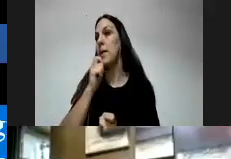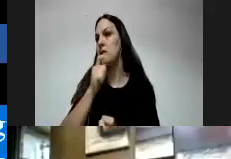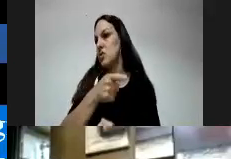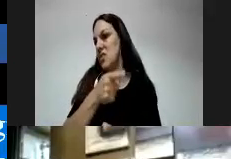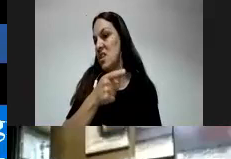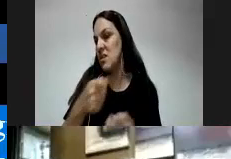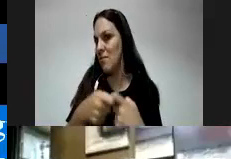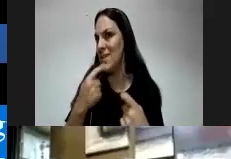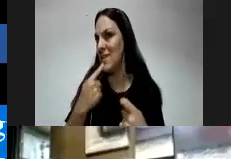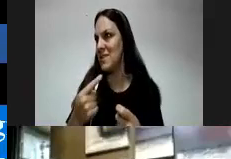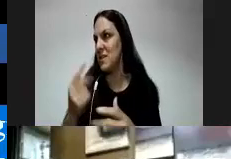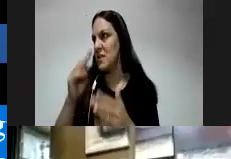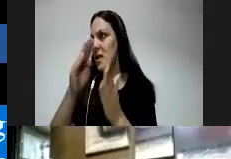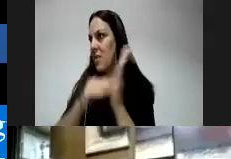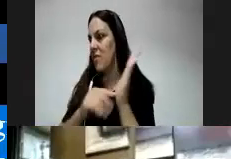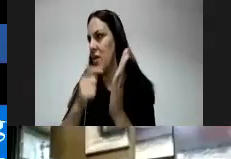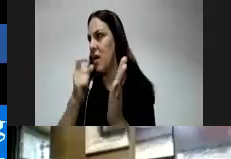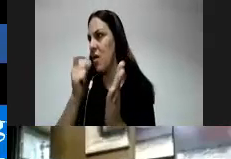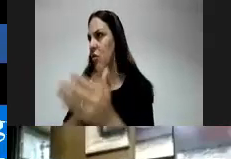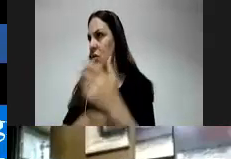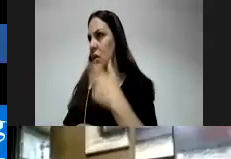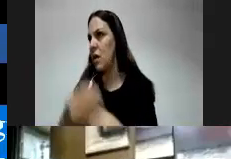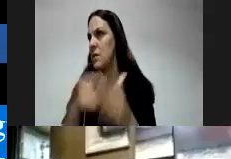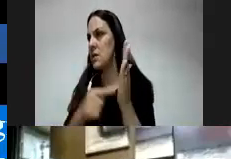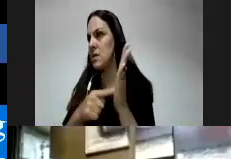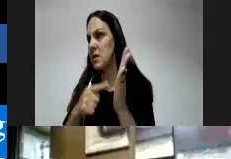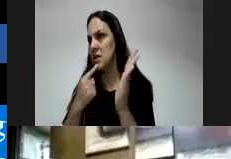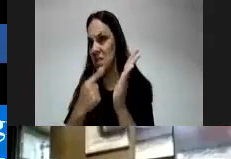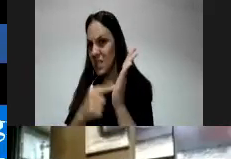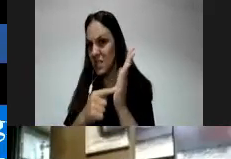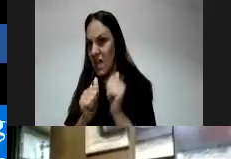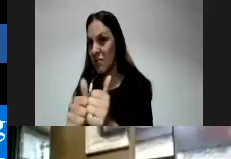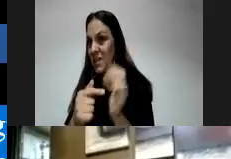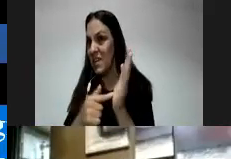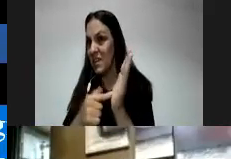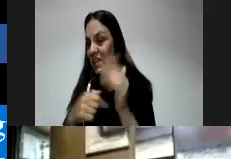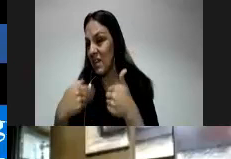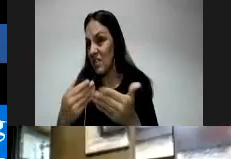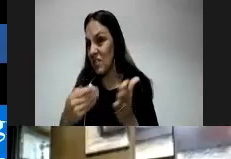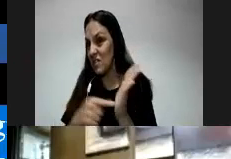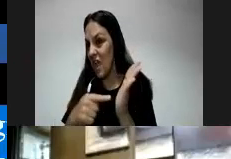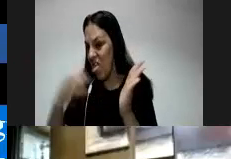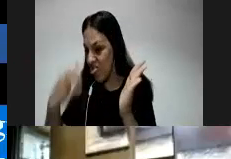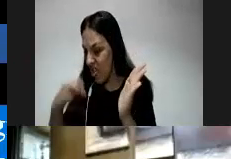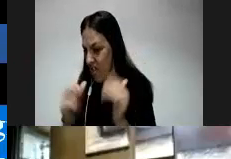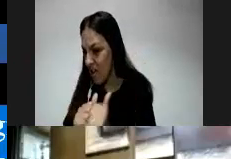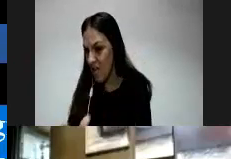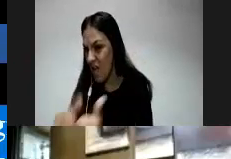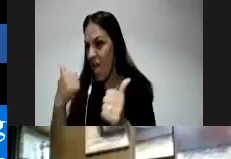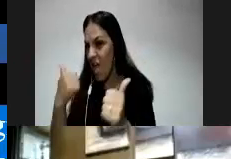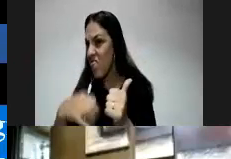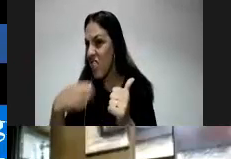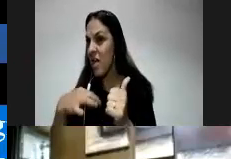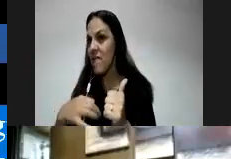discapacidad contempla la figura del acompañante, la presencia de este era obligatoria. Que